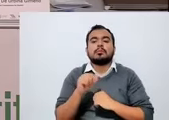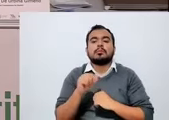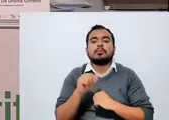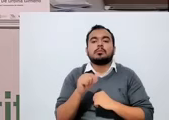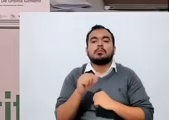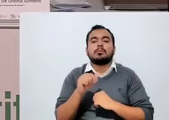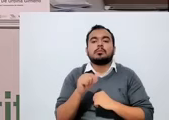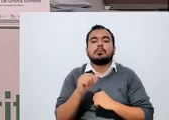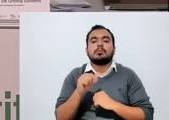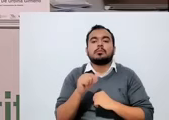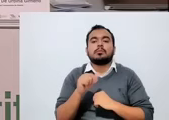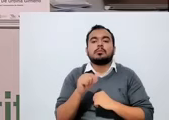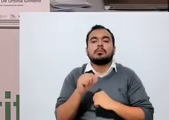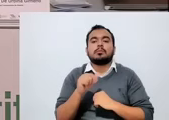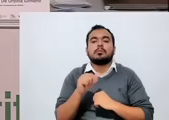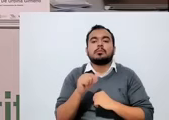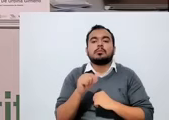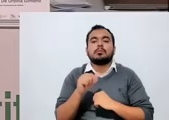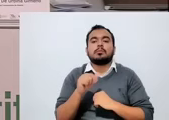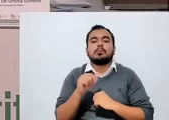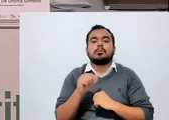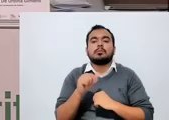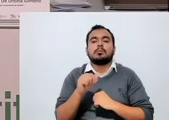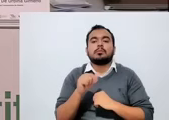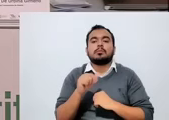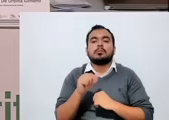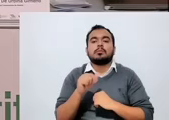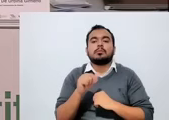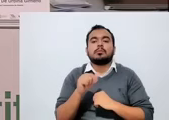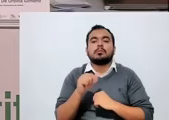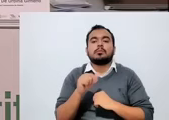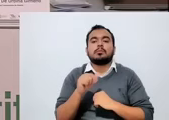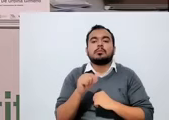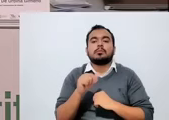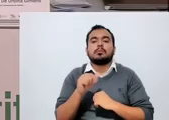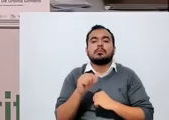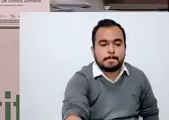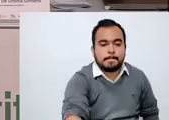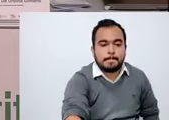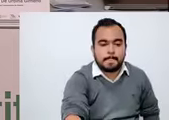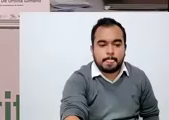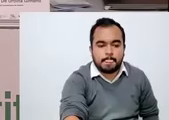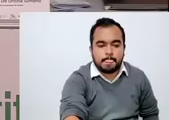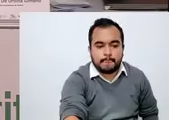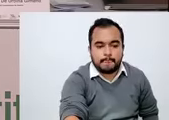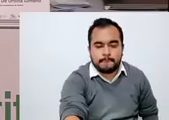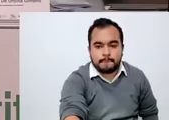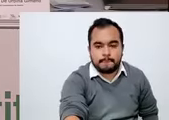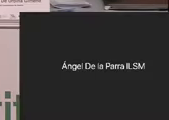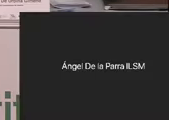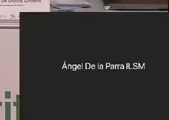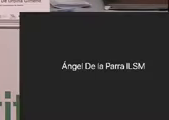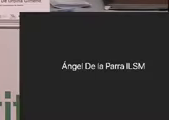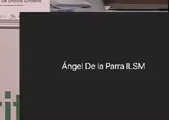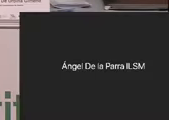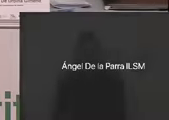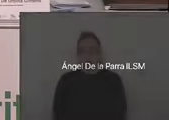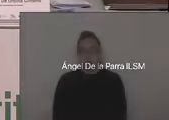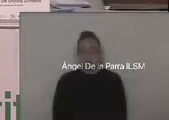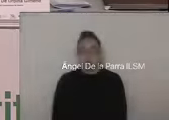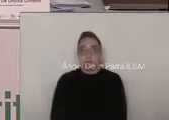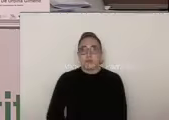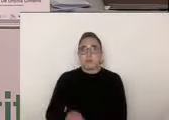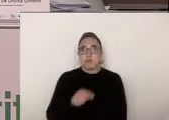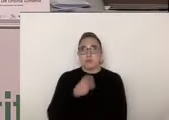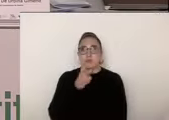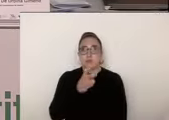están en la azotea de un edificio donde lo iban a tirar para fingir el suicidio, y todo esto les parecía muy bien a todos, y a este señor que entró ahí para